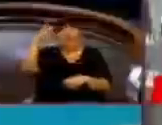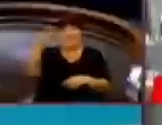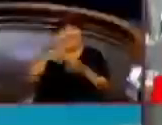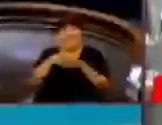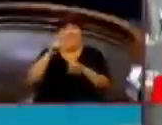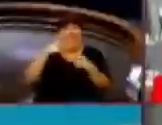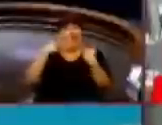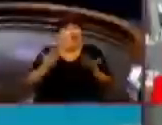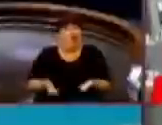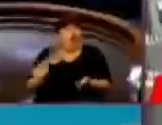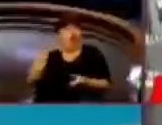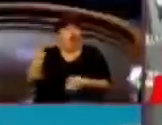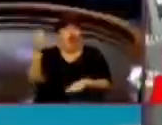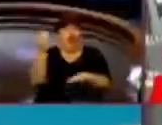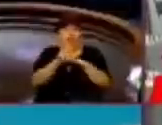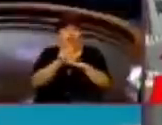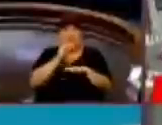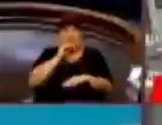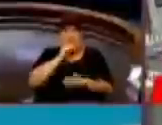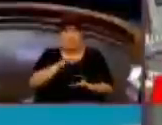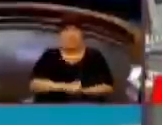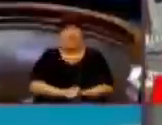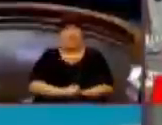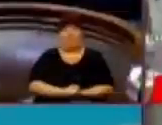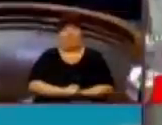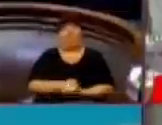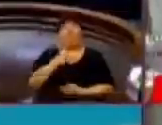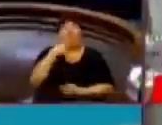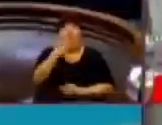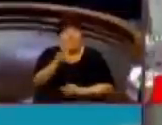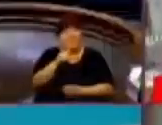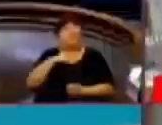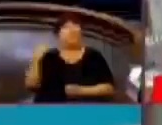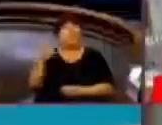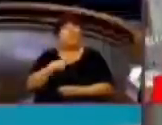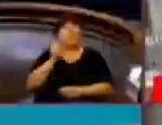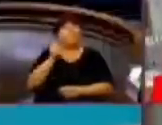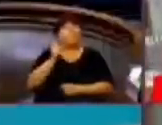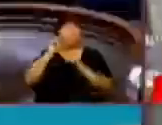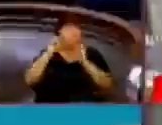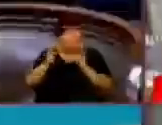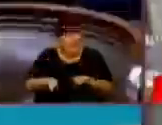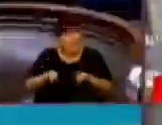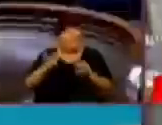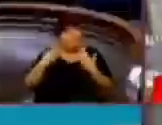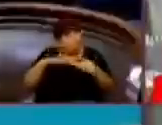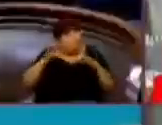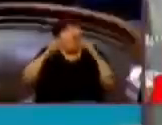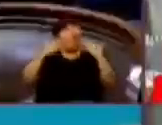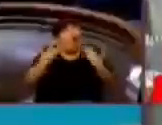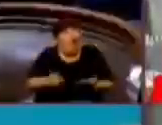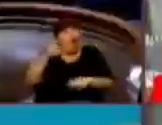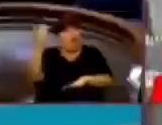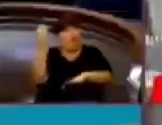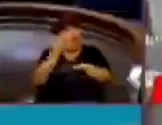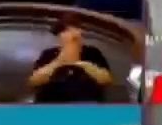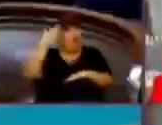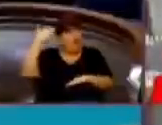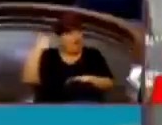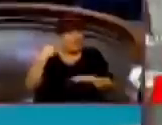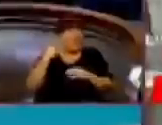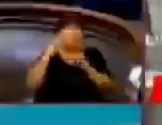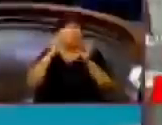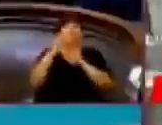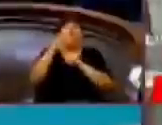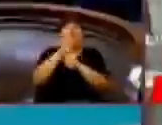manejada por el gobierno, no me siento tan tranquilo en YPF. Nunca compraría activos de aerolíneas manejadas por